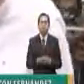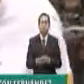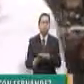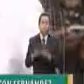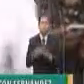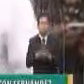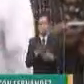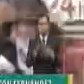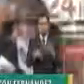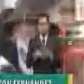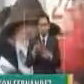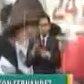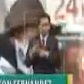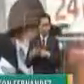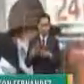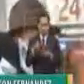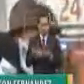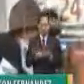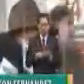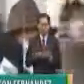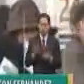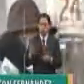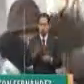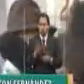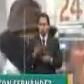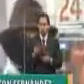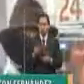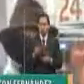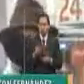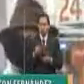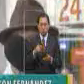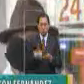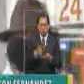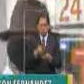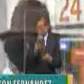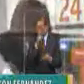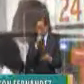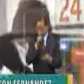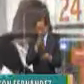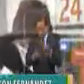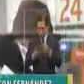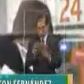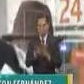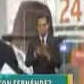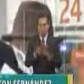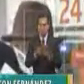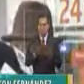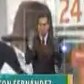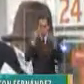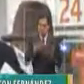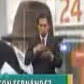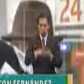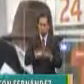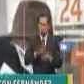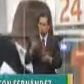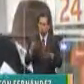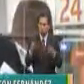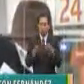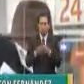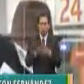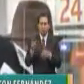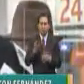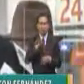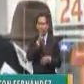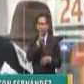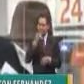toda esta suerte de oscuridad en el manejo económico y otras cosas que están pasando ahí en Comunidad Ciudadana,